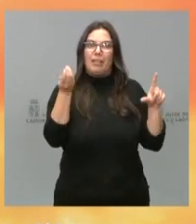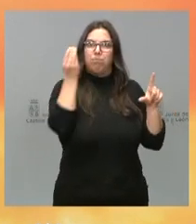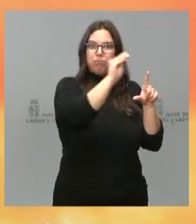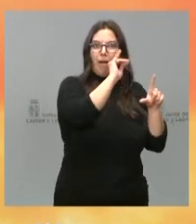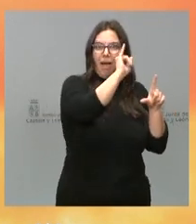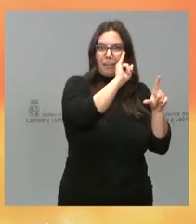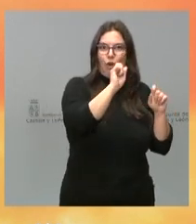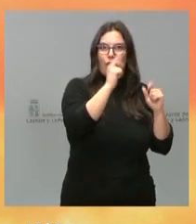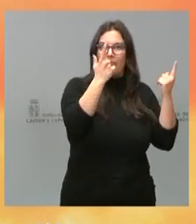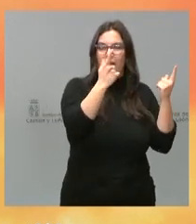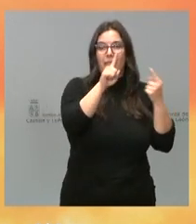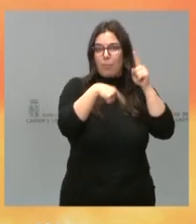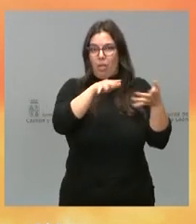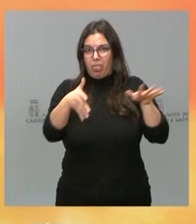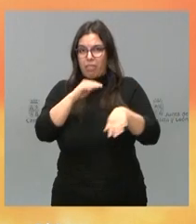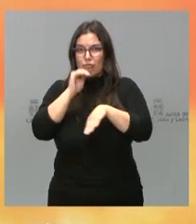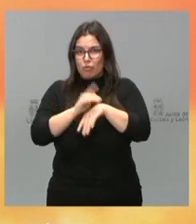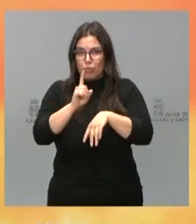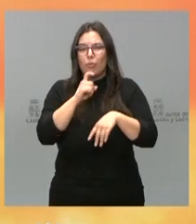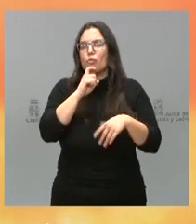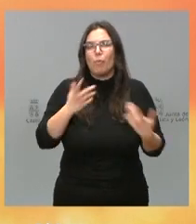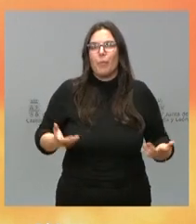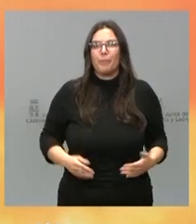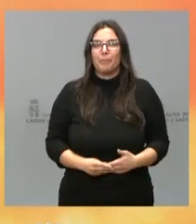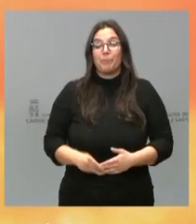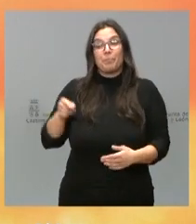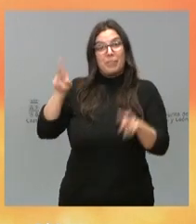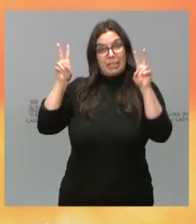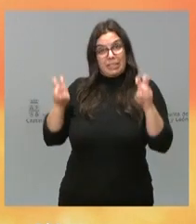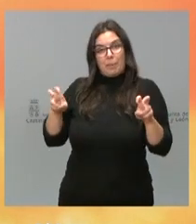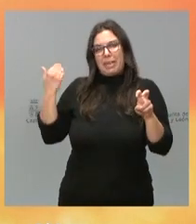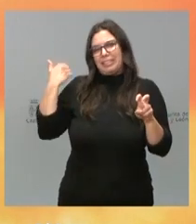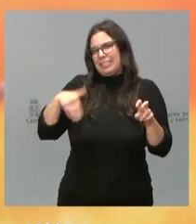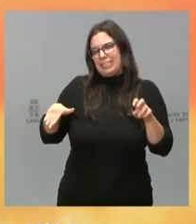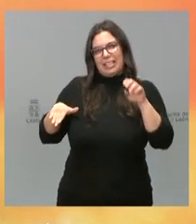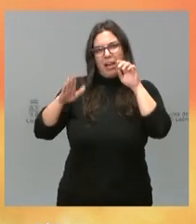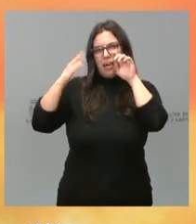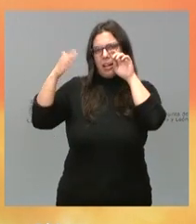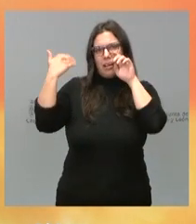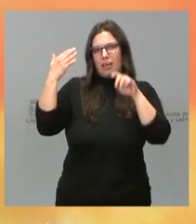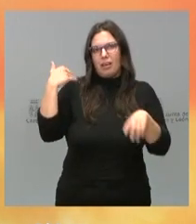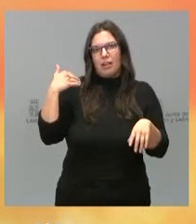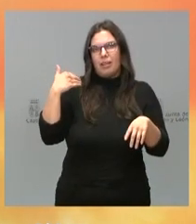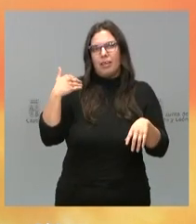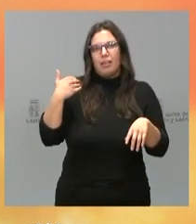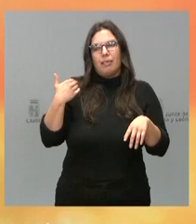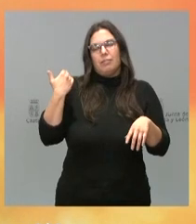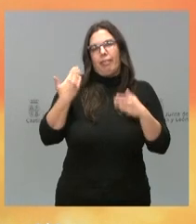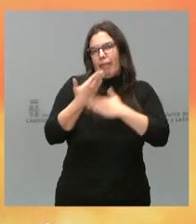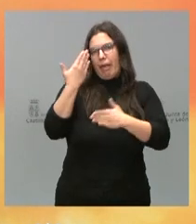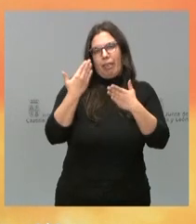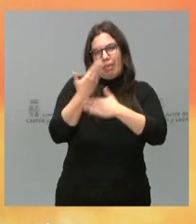a tener ninguna aplicación sobre este asunto que ha corrido ríos de tinta